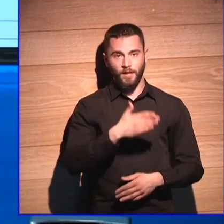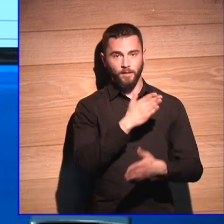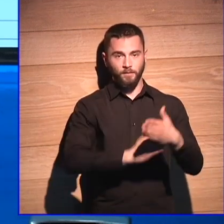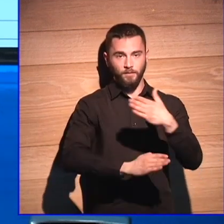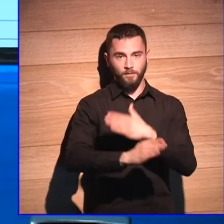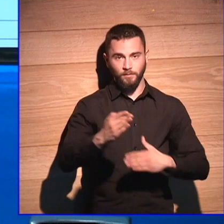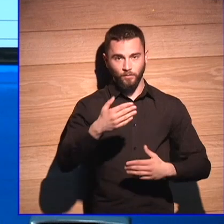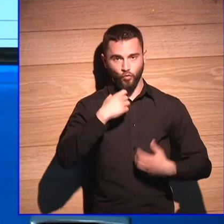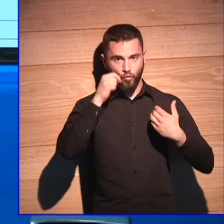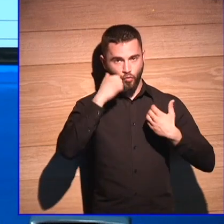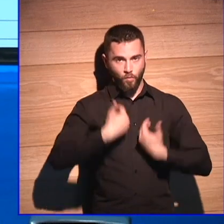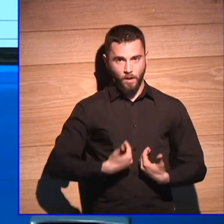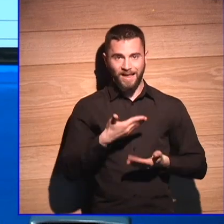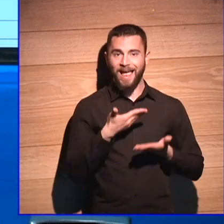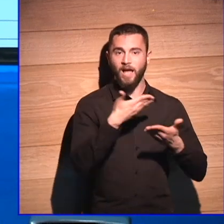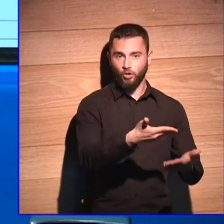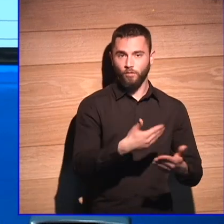discapacidades humanas.